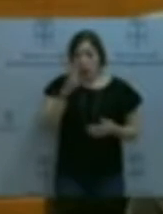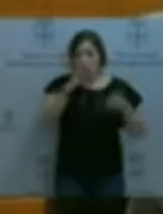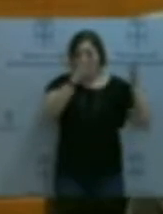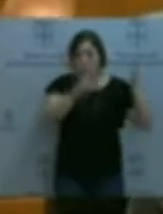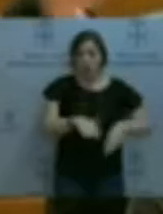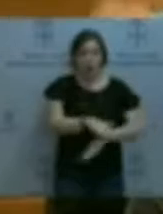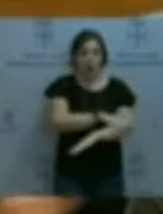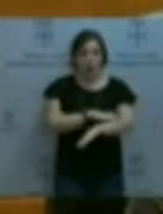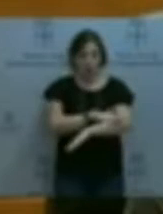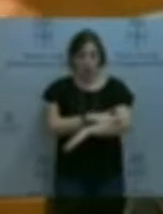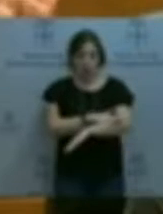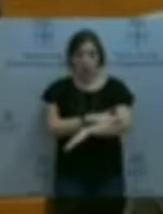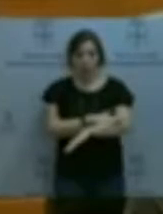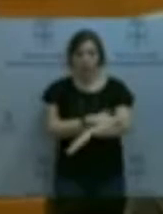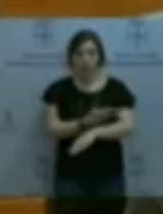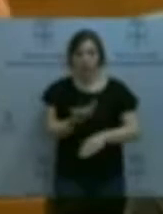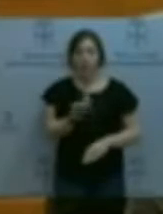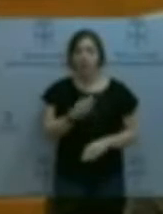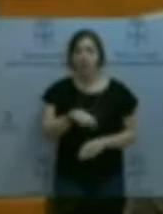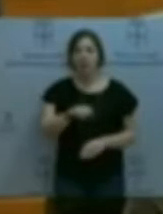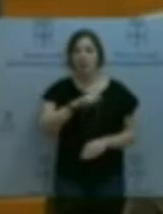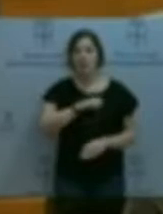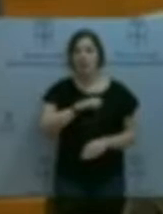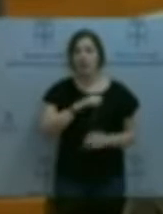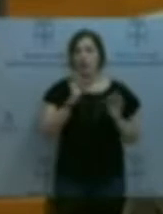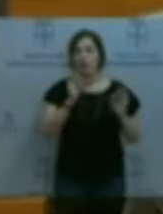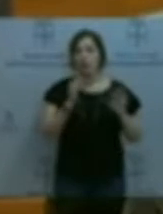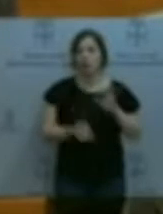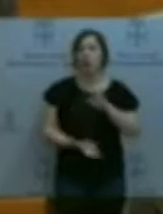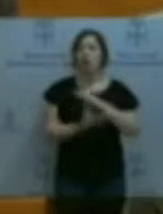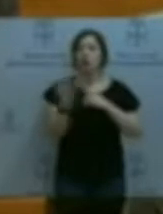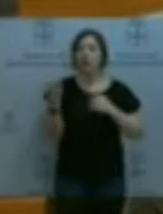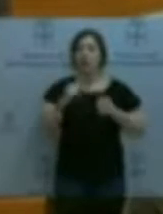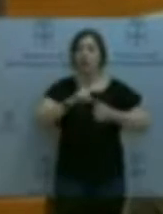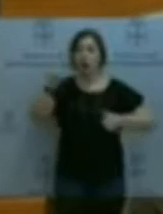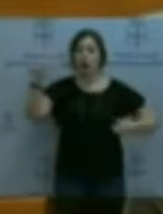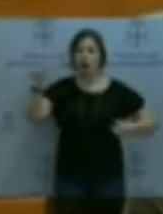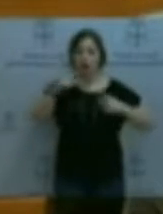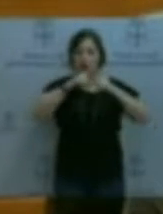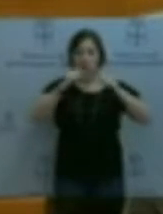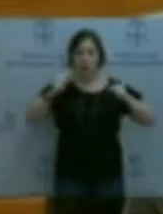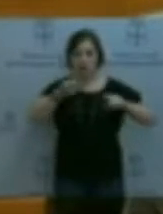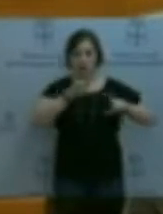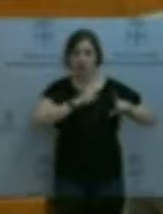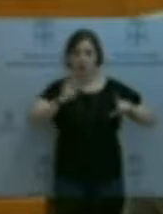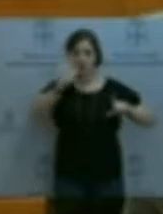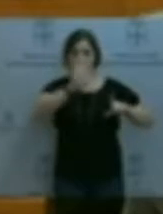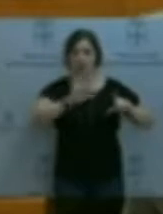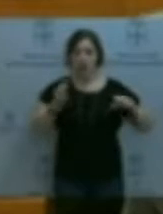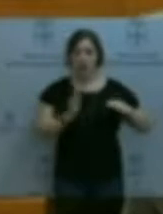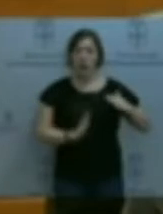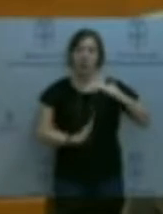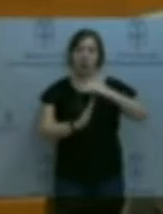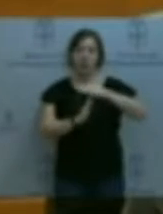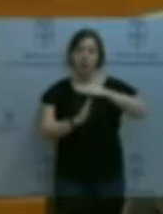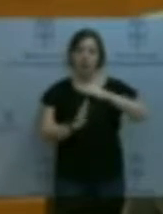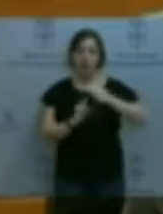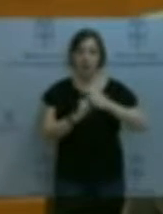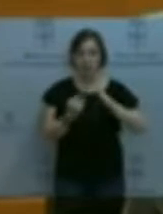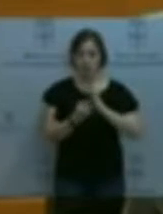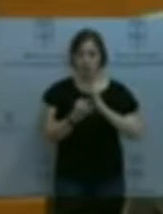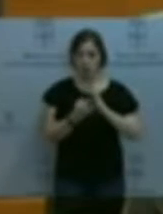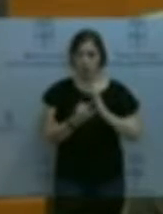triunvirato socialista en Gijón, en Asturias y en España que paraliza el proyecto. Primero, bajo la excusa de las modificaciones